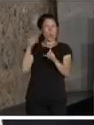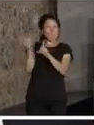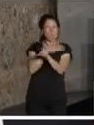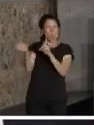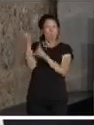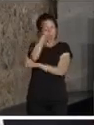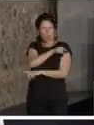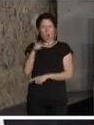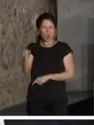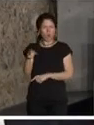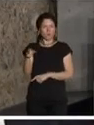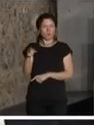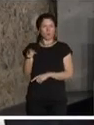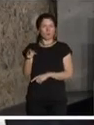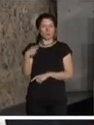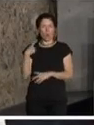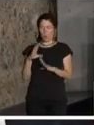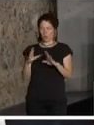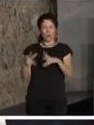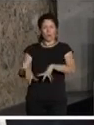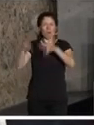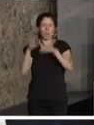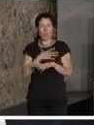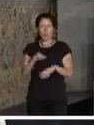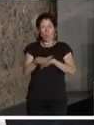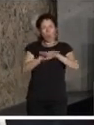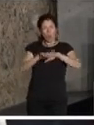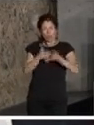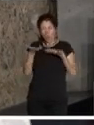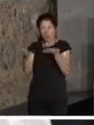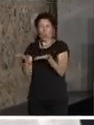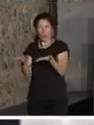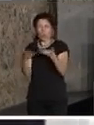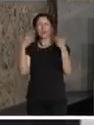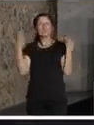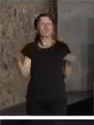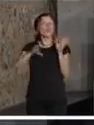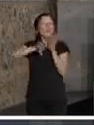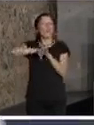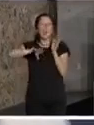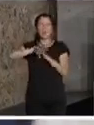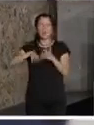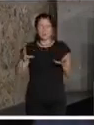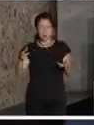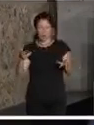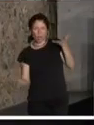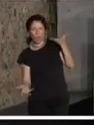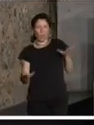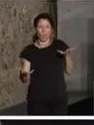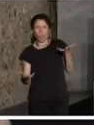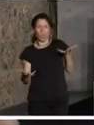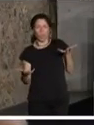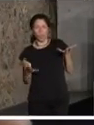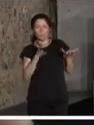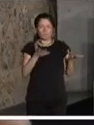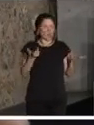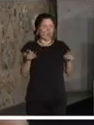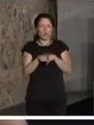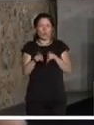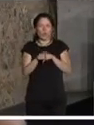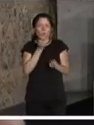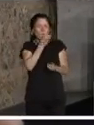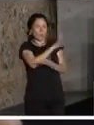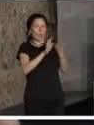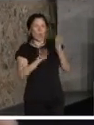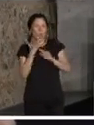violencia machista pueda salir de ella con la ayuda del Estado entonces la derecha no tiene hueco porque no tiene una sola